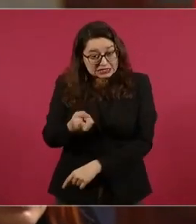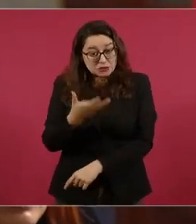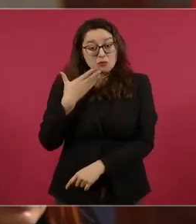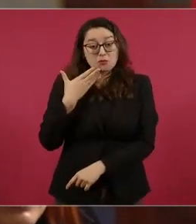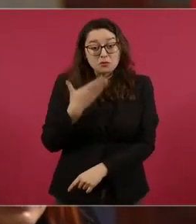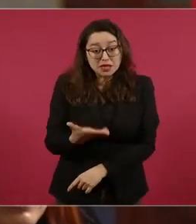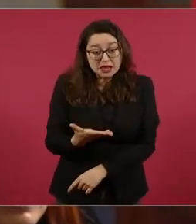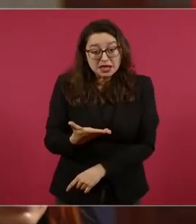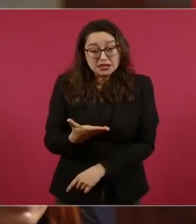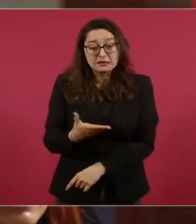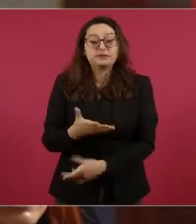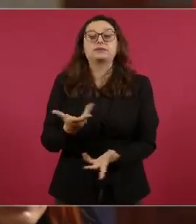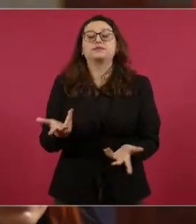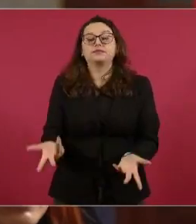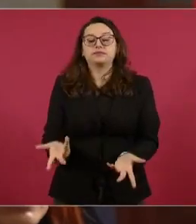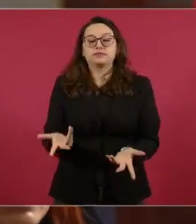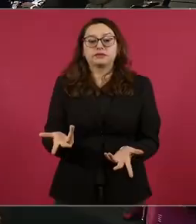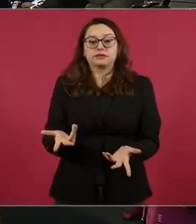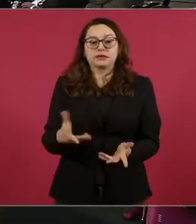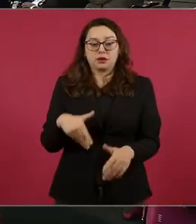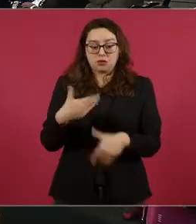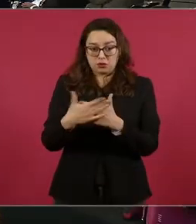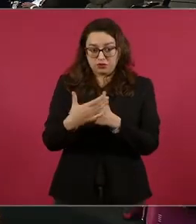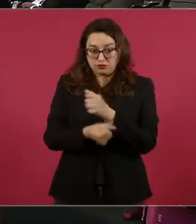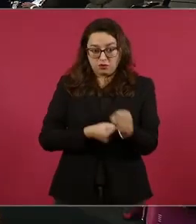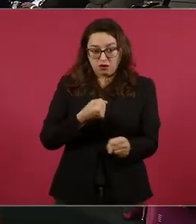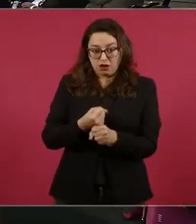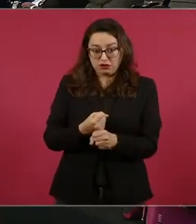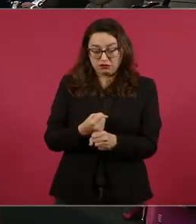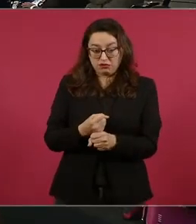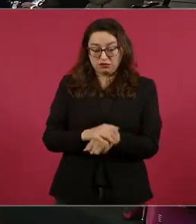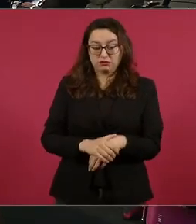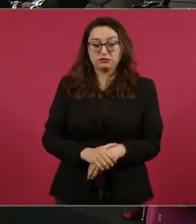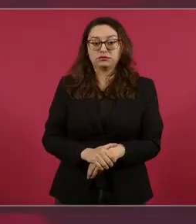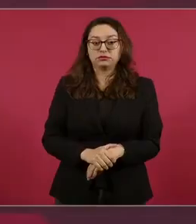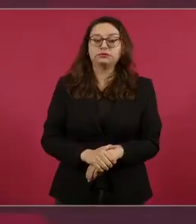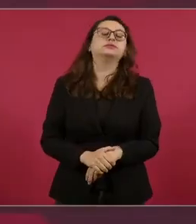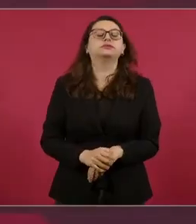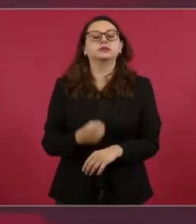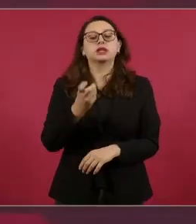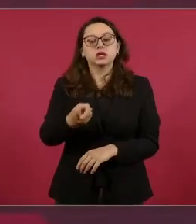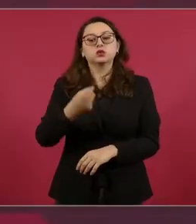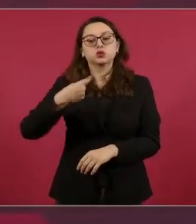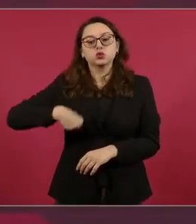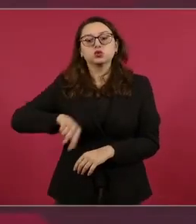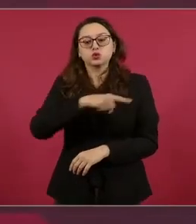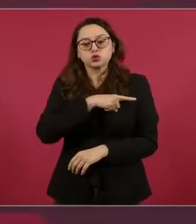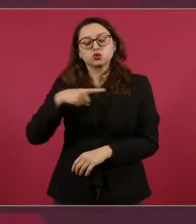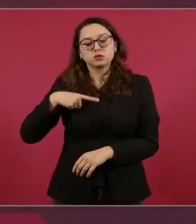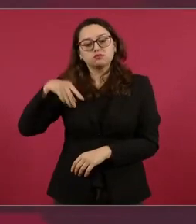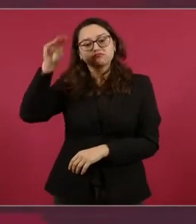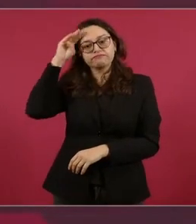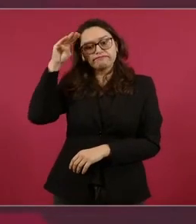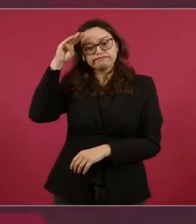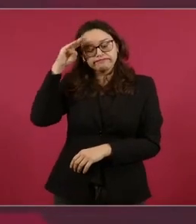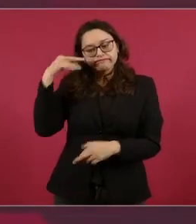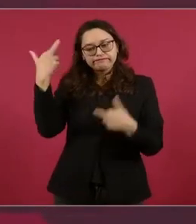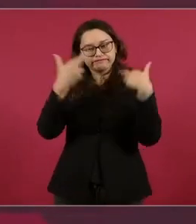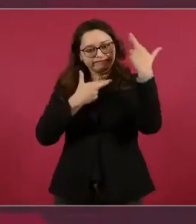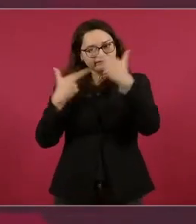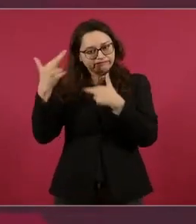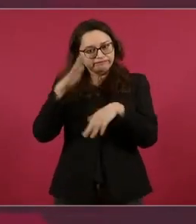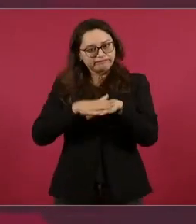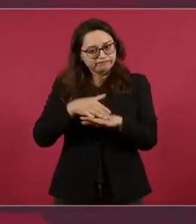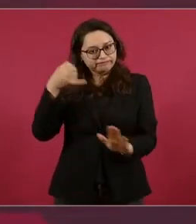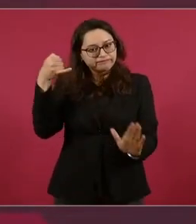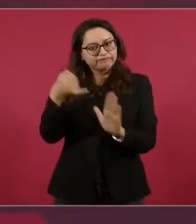eventual publicación de ampliación del pasip el próximo año vamos a analizar vamos a analizar el caso